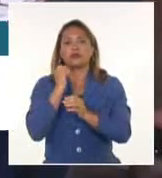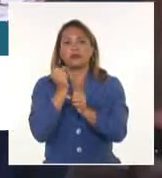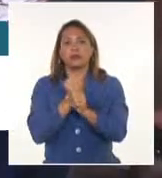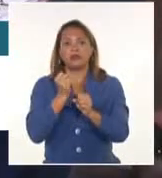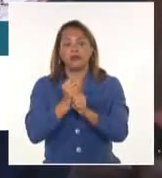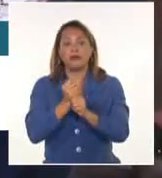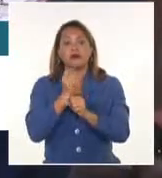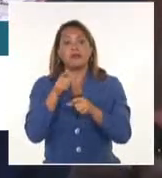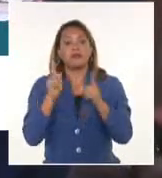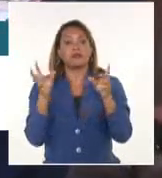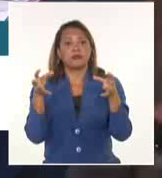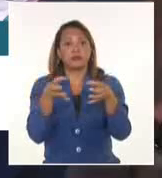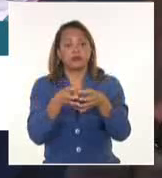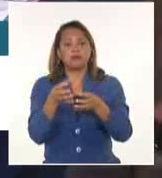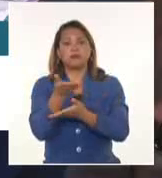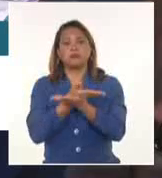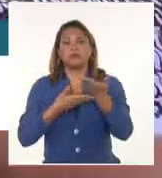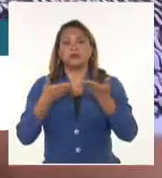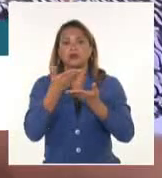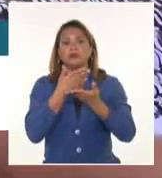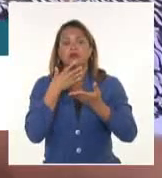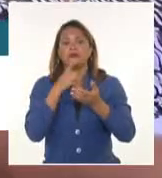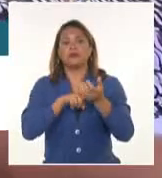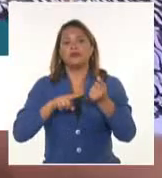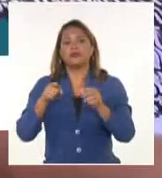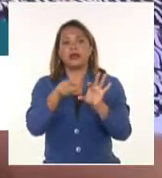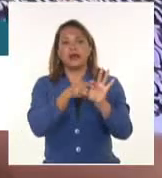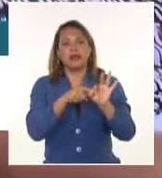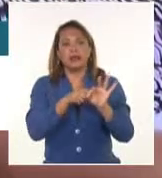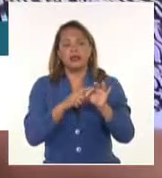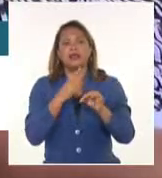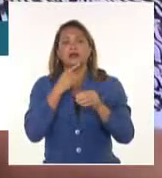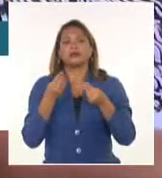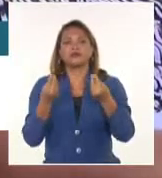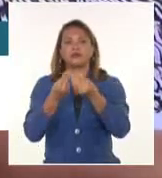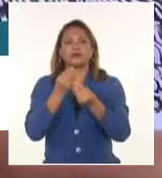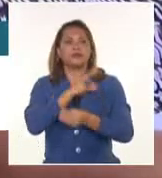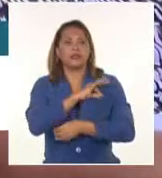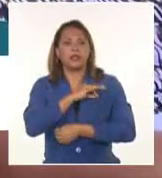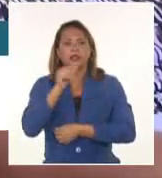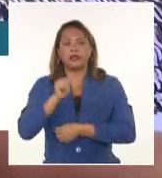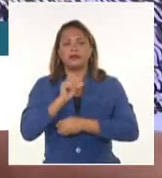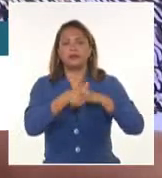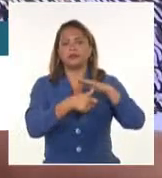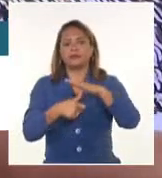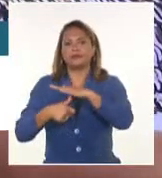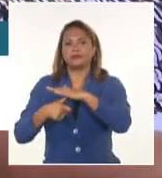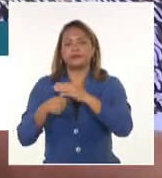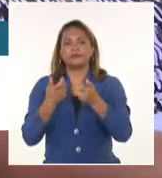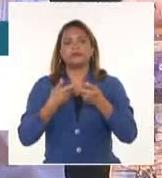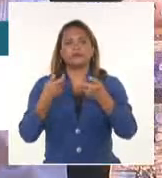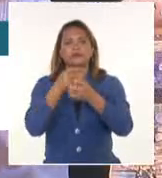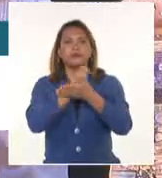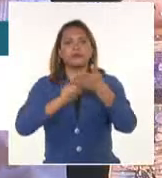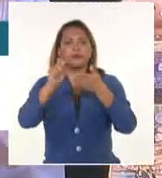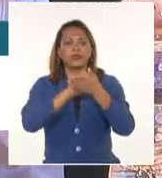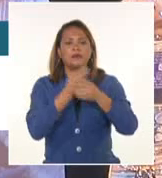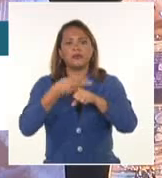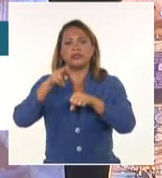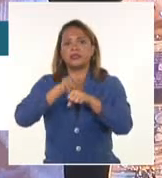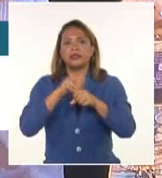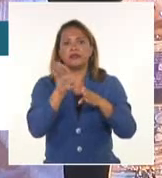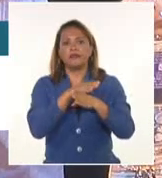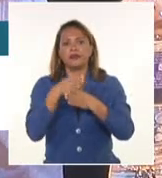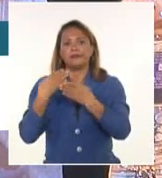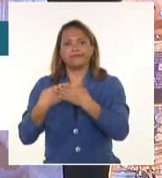cubano intercambiaron en la Isla de la Juventud con delegados, presidentes de consejos populares, representantes de organismos y